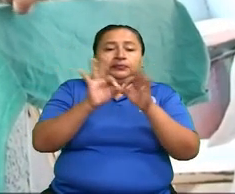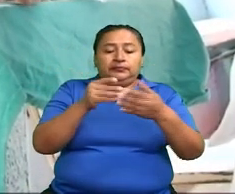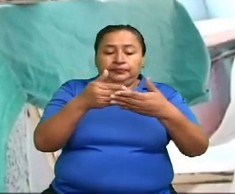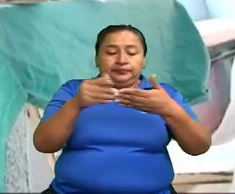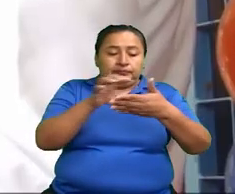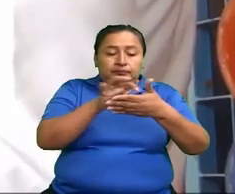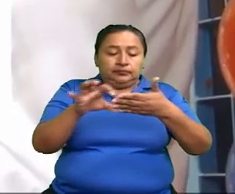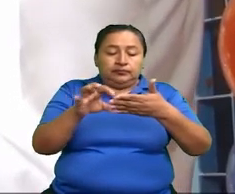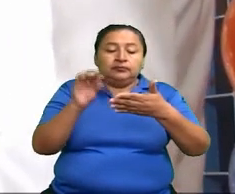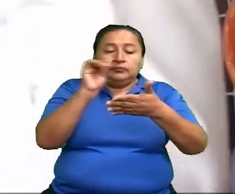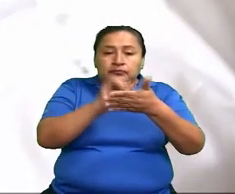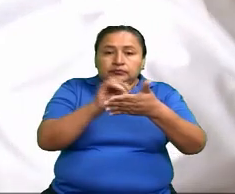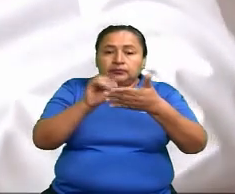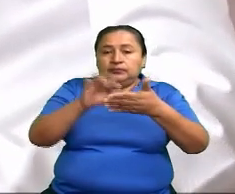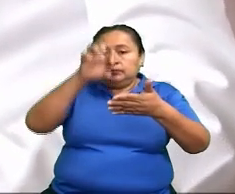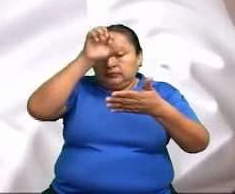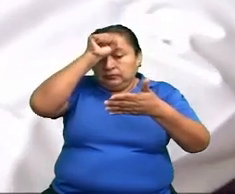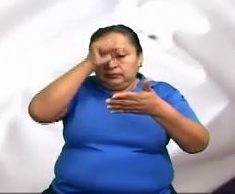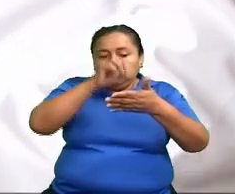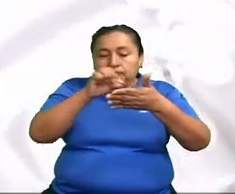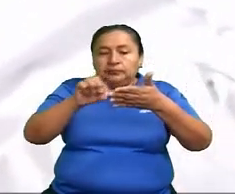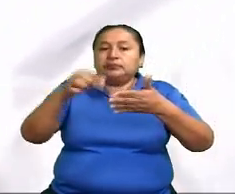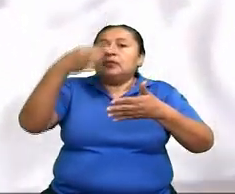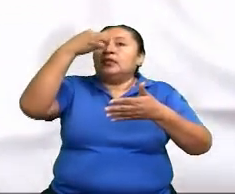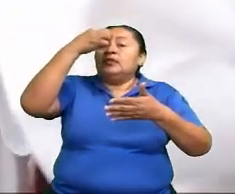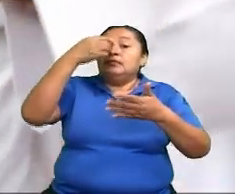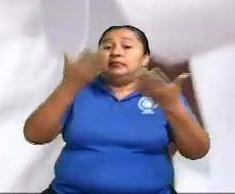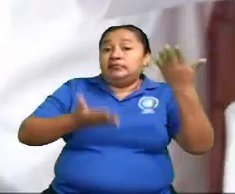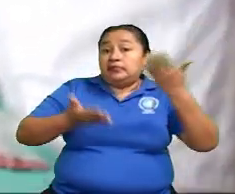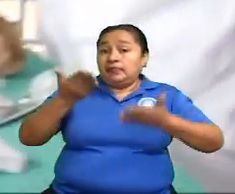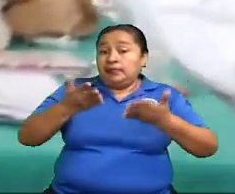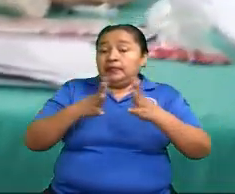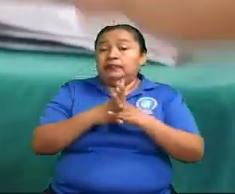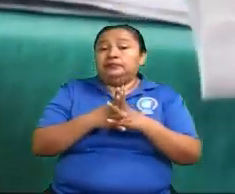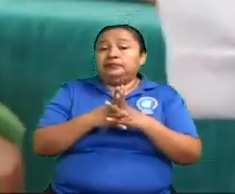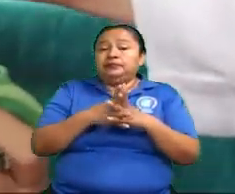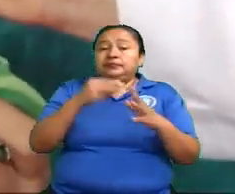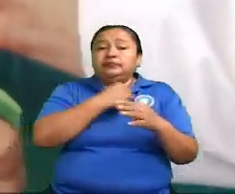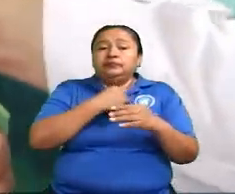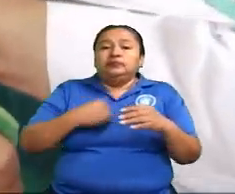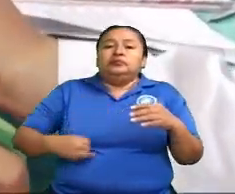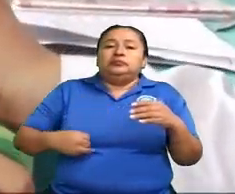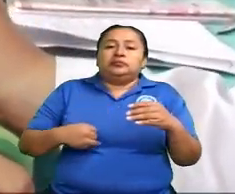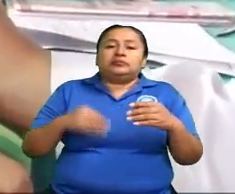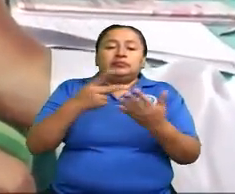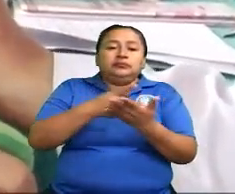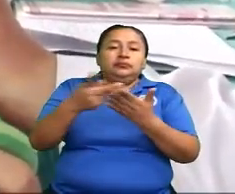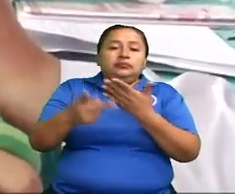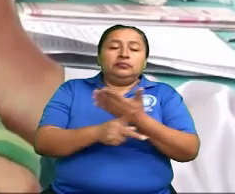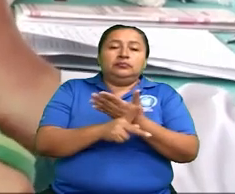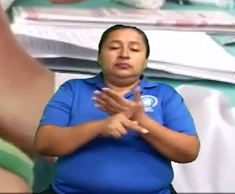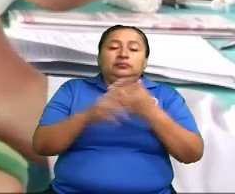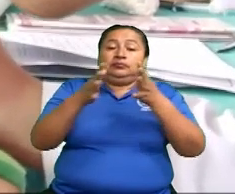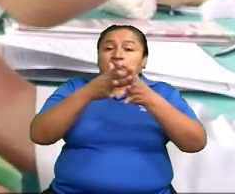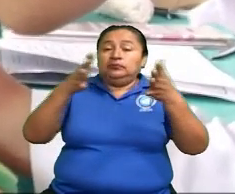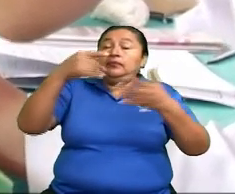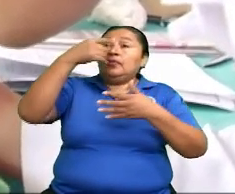es el registro de nuestras vacunas. A veces el ministerio, el programa ampliado de